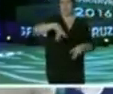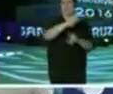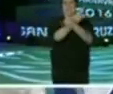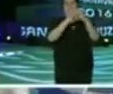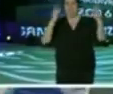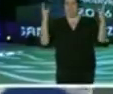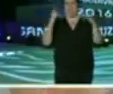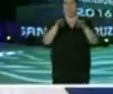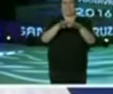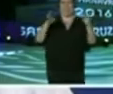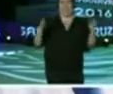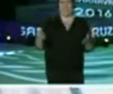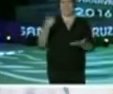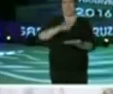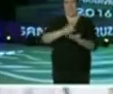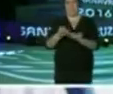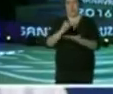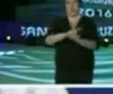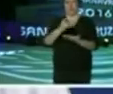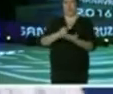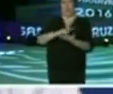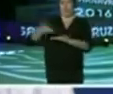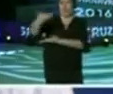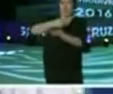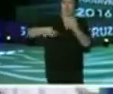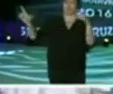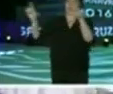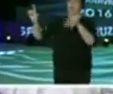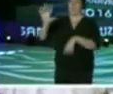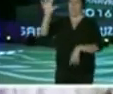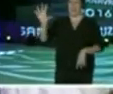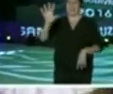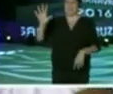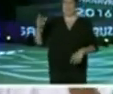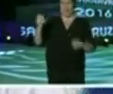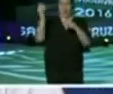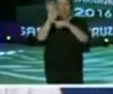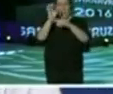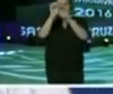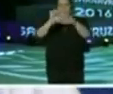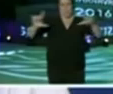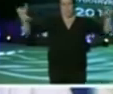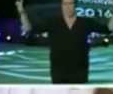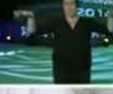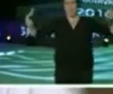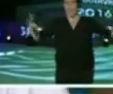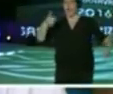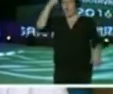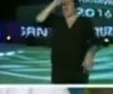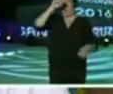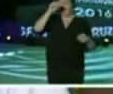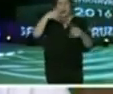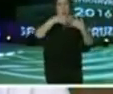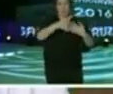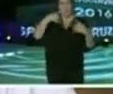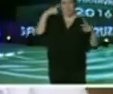Mesa Mota. En colaboración con Telecinco, nos llega a nuestras pantallas la historia de un hombre que lucha por la libertad de